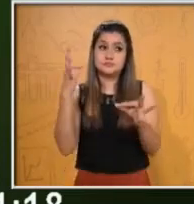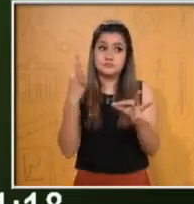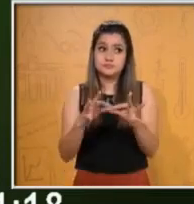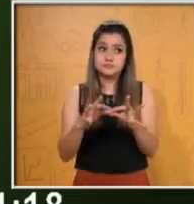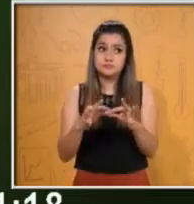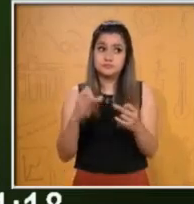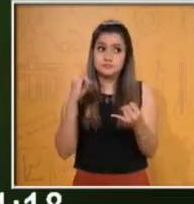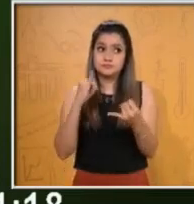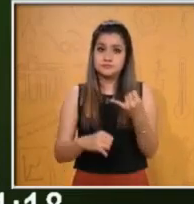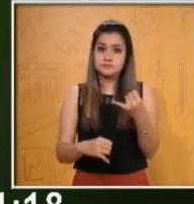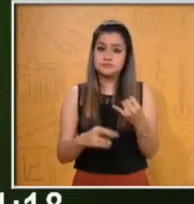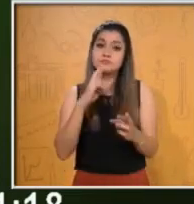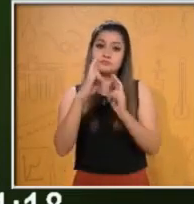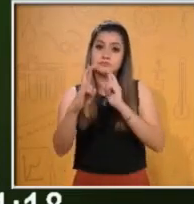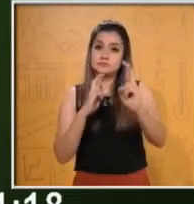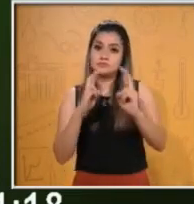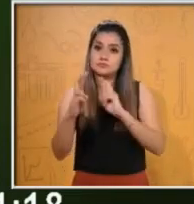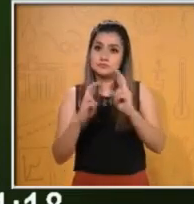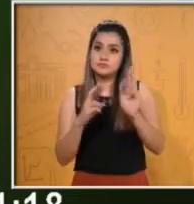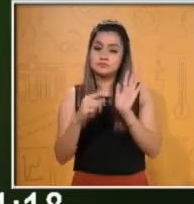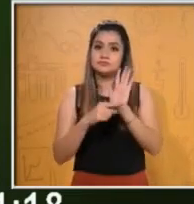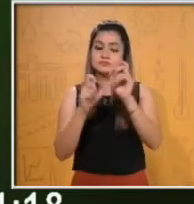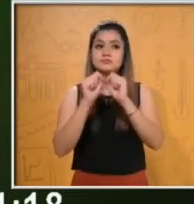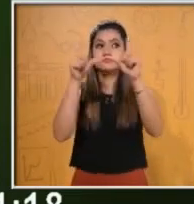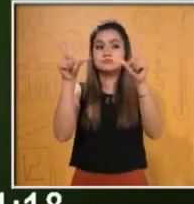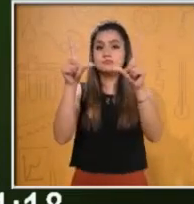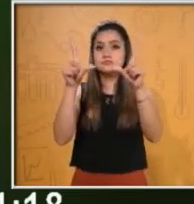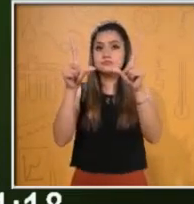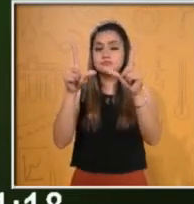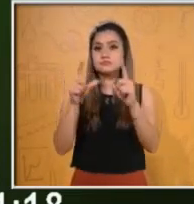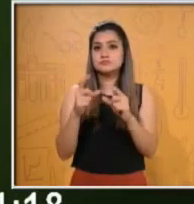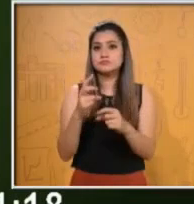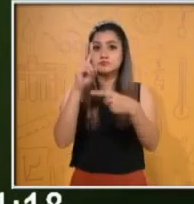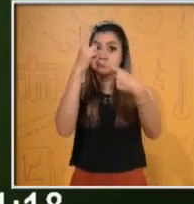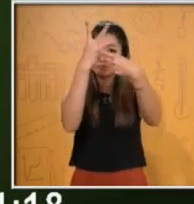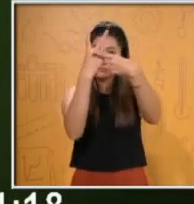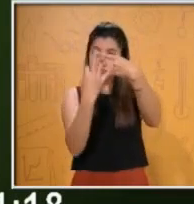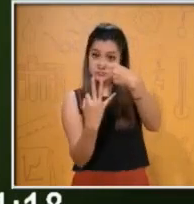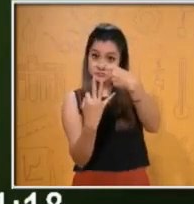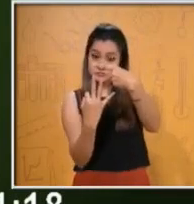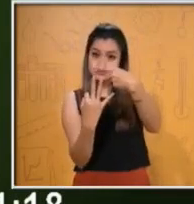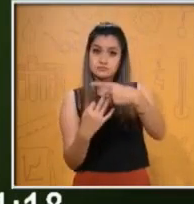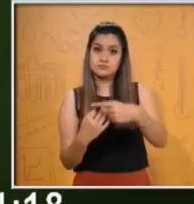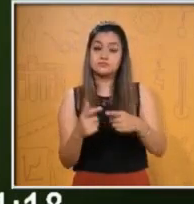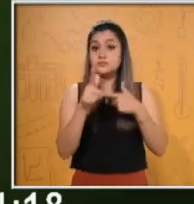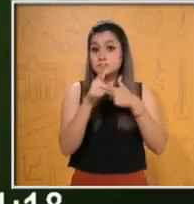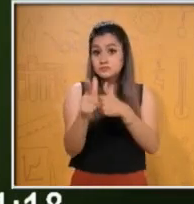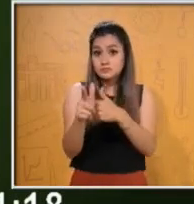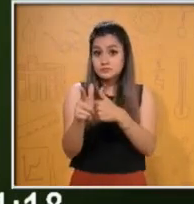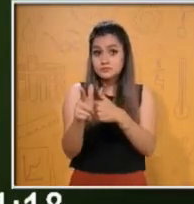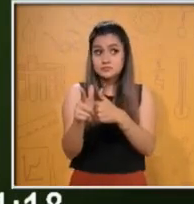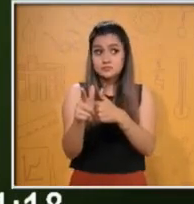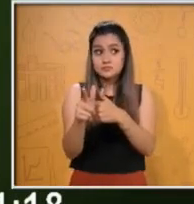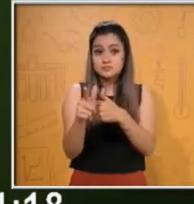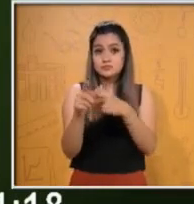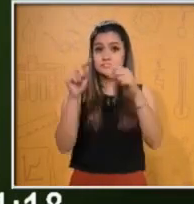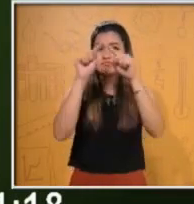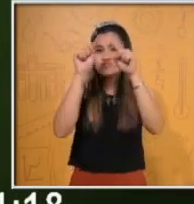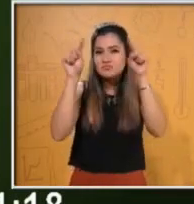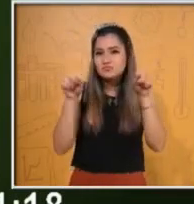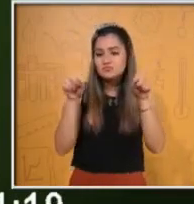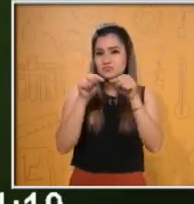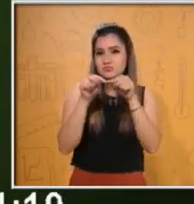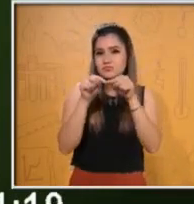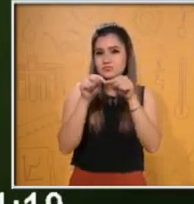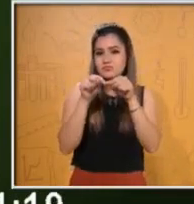aparecerá el resultado. Ahí está, por ejemplo, tenemos 2/3. Y a continuación va a aparecer una tarjetita